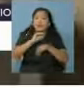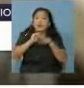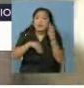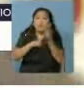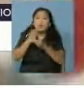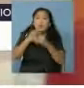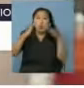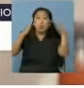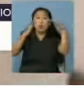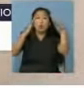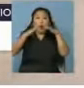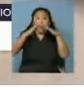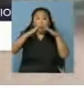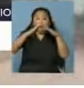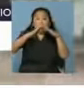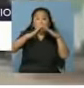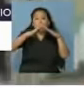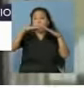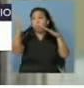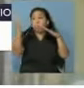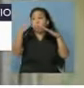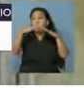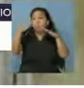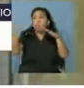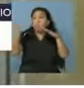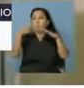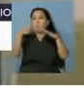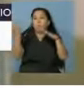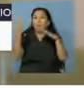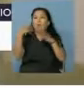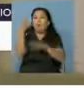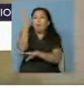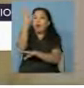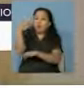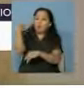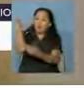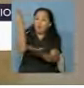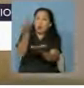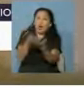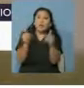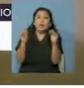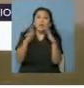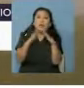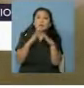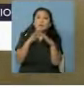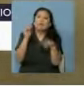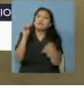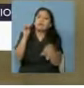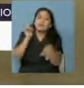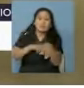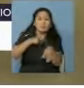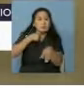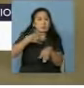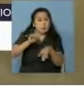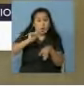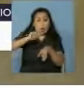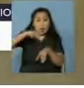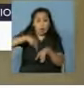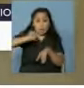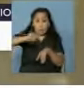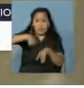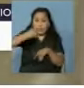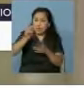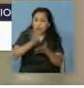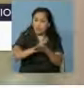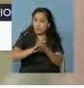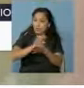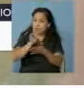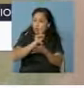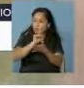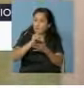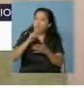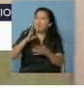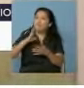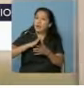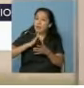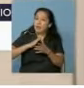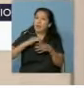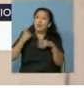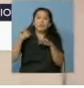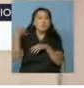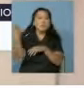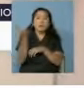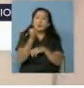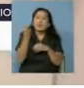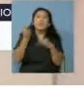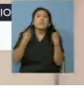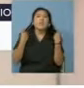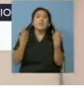le voló el techo y los árboles que cayeron sobre las casas, ¿no? Esto va a demorar, ¿no? No va a ser de un día para otro, así que bueno, lo importante es seguir